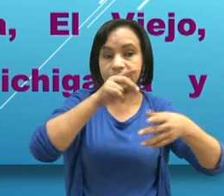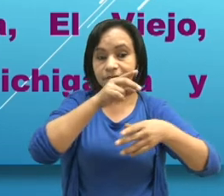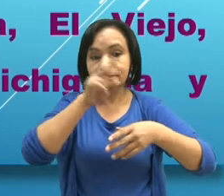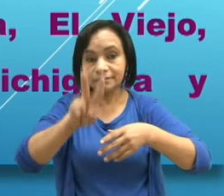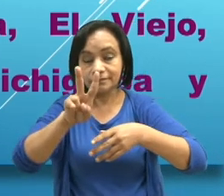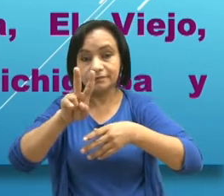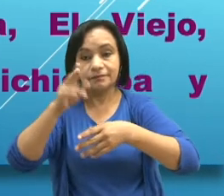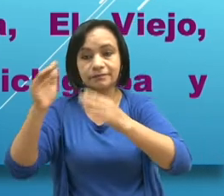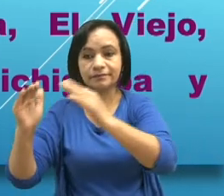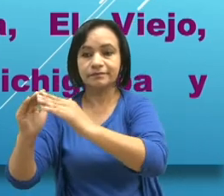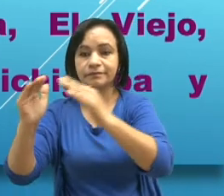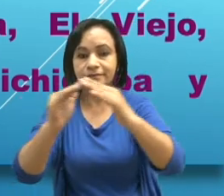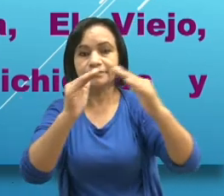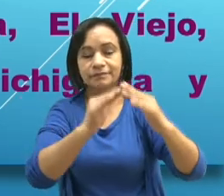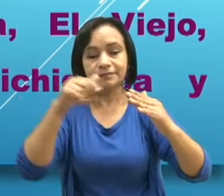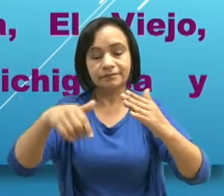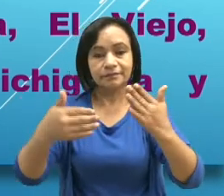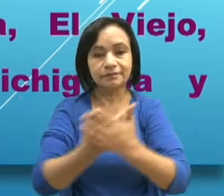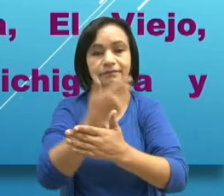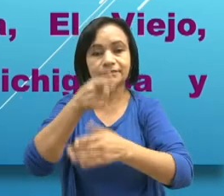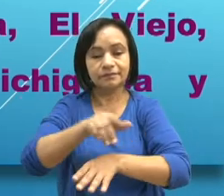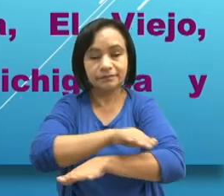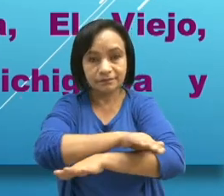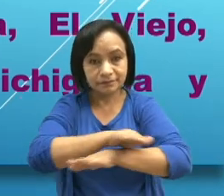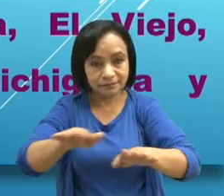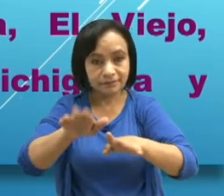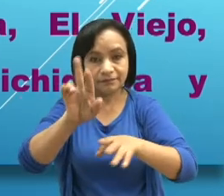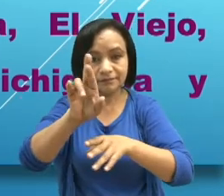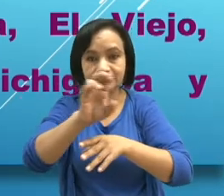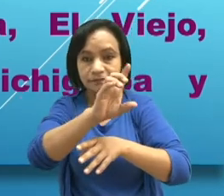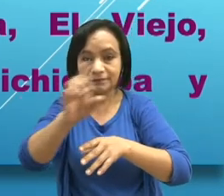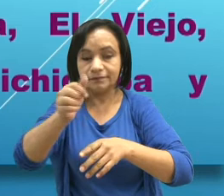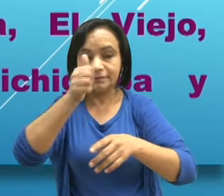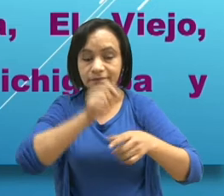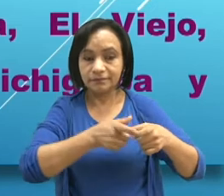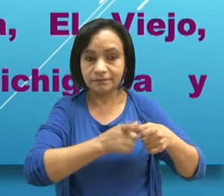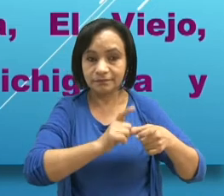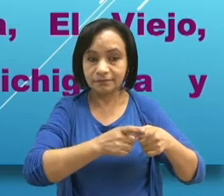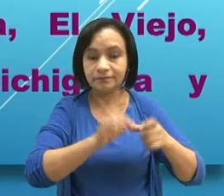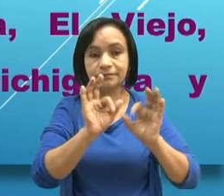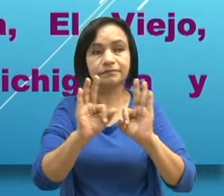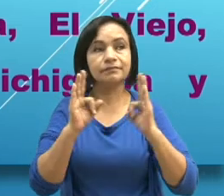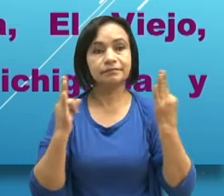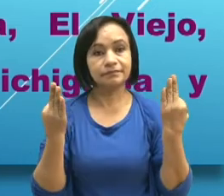es trabajando en las casas, casa a casa, conectando a la red pública a nuestra